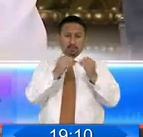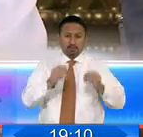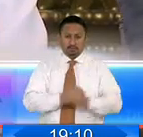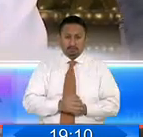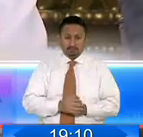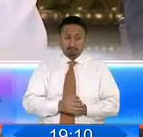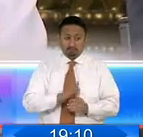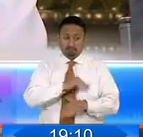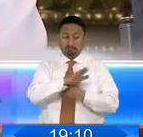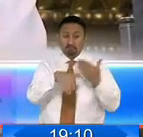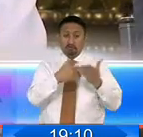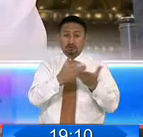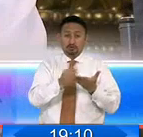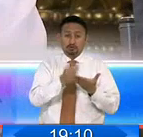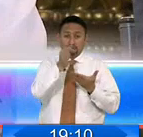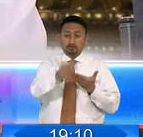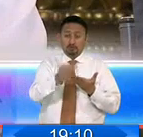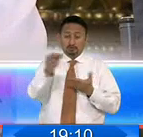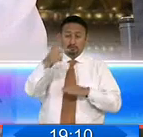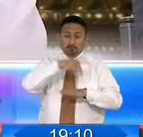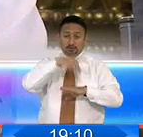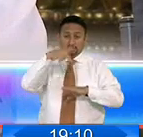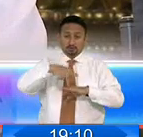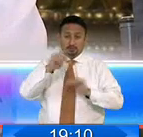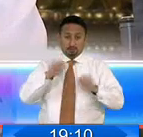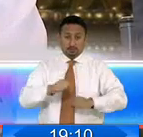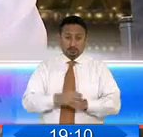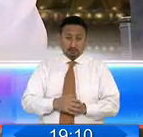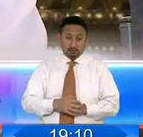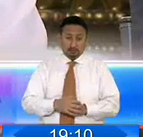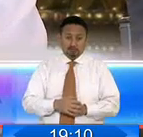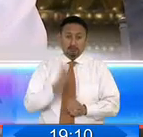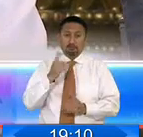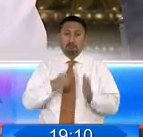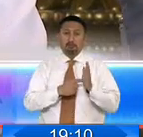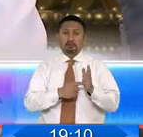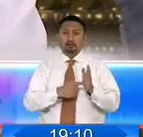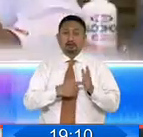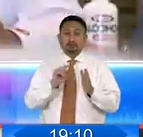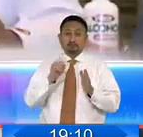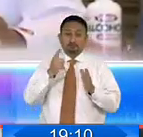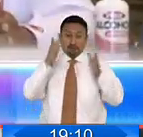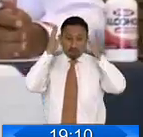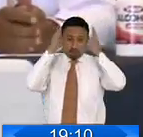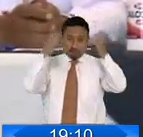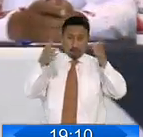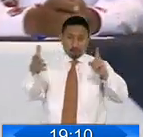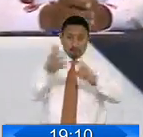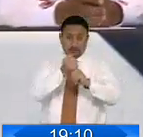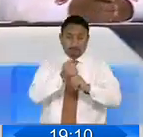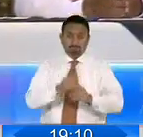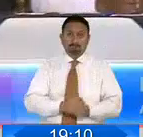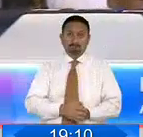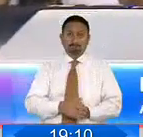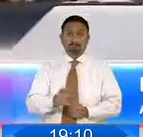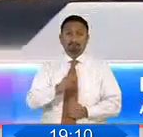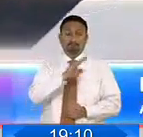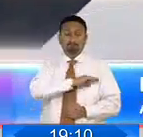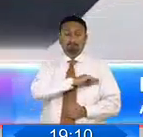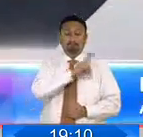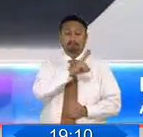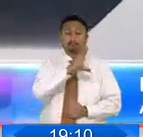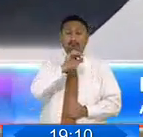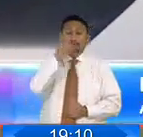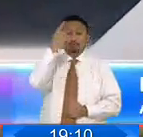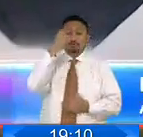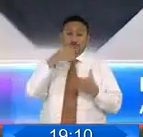a todos los cantones de pichincha que digamos nuestra primera meta del municipio de quito ha señalado que tiene 20 millones